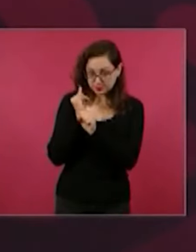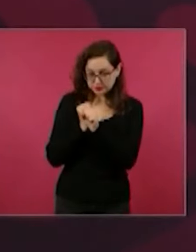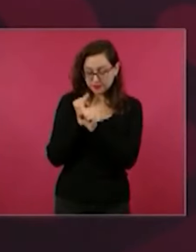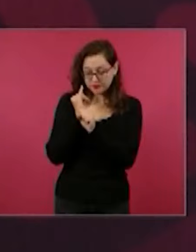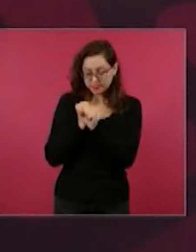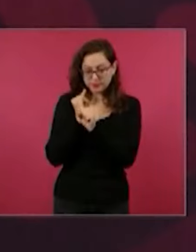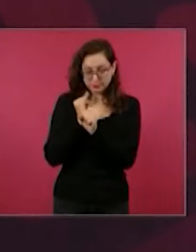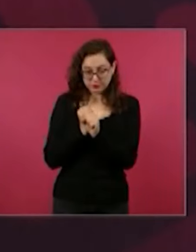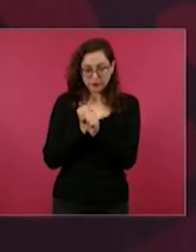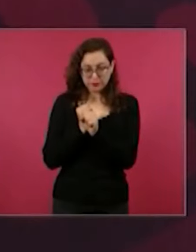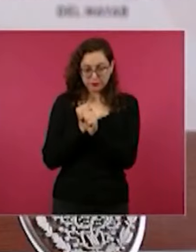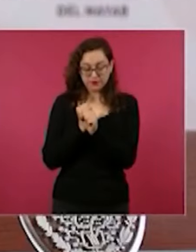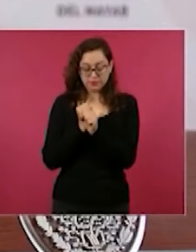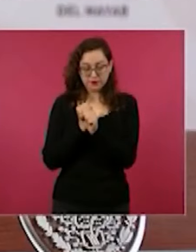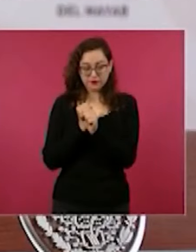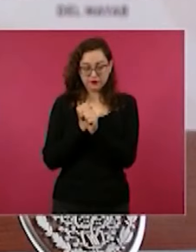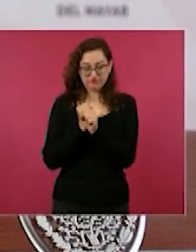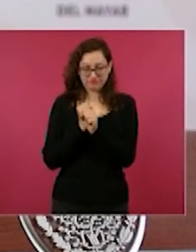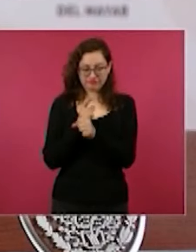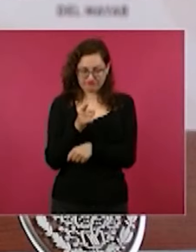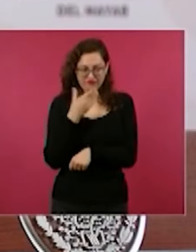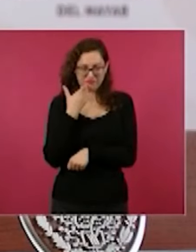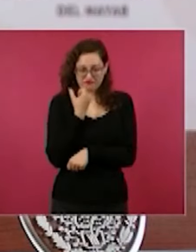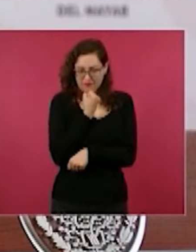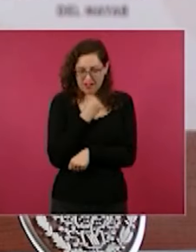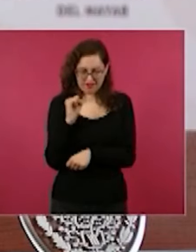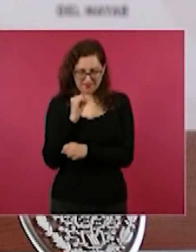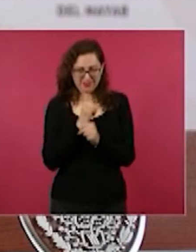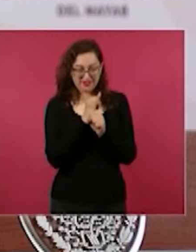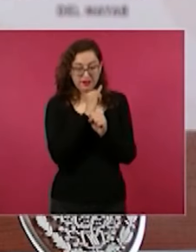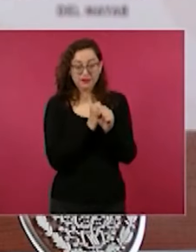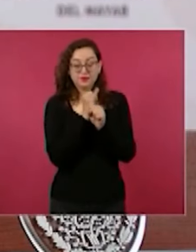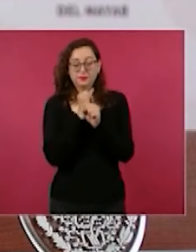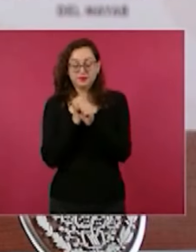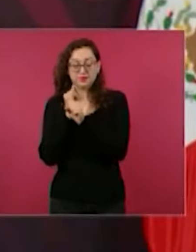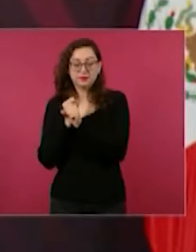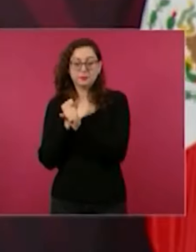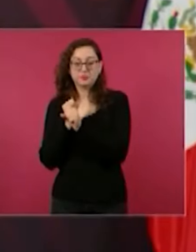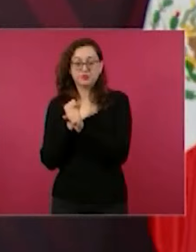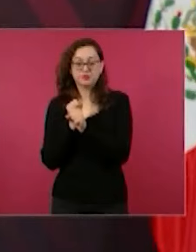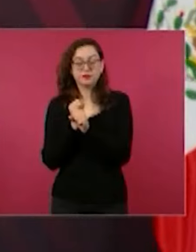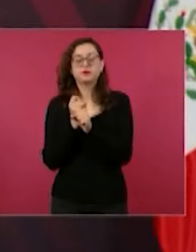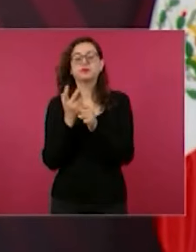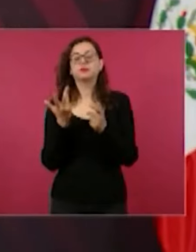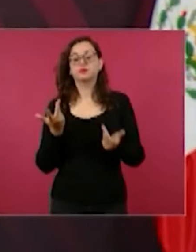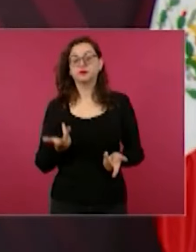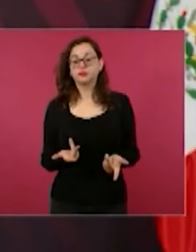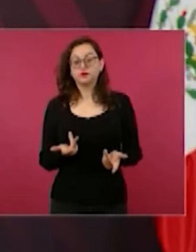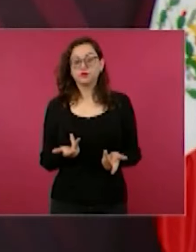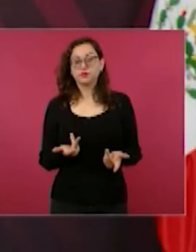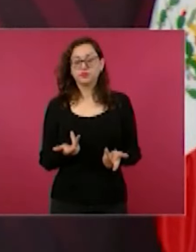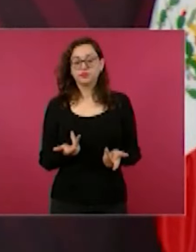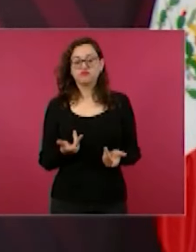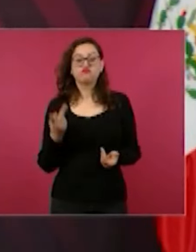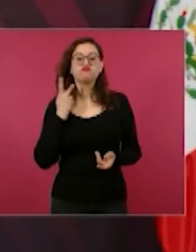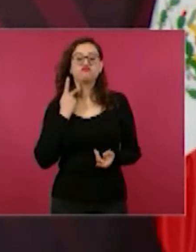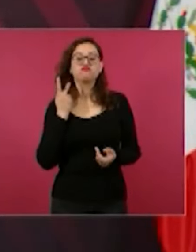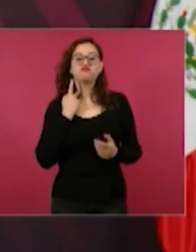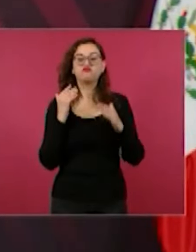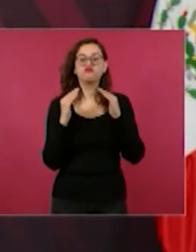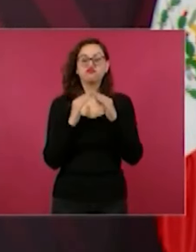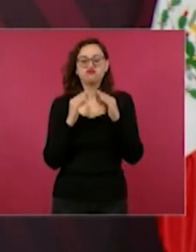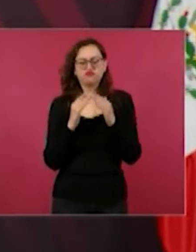imagina de tal forma que esta idea de que después de 10 años de hacer carrera ya no sirves porque ya te corrompió el sistema hace que diga que los